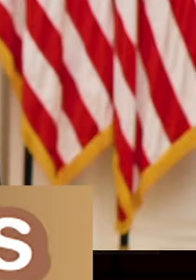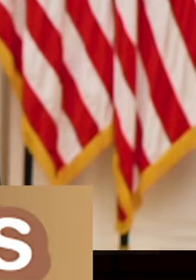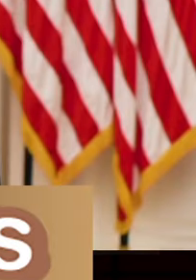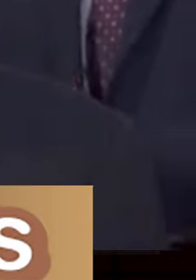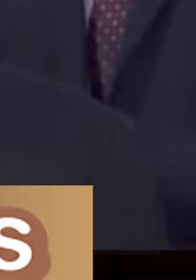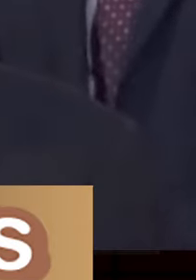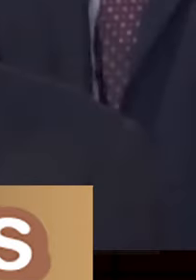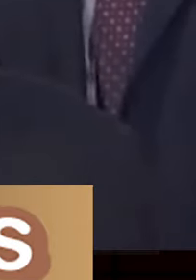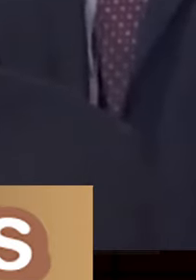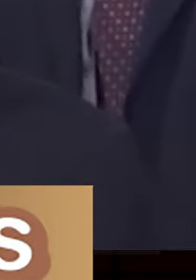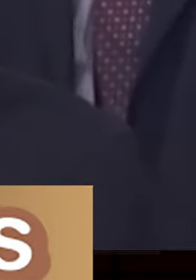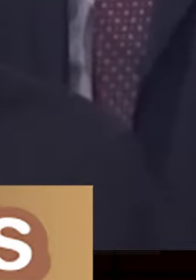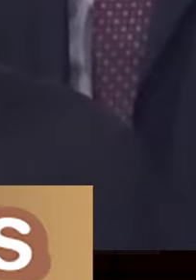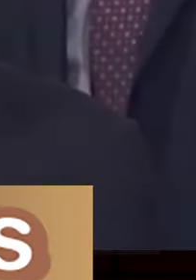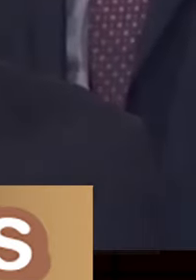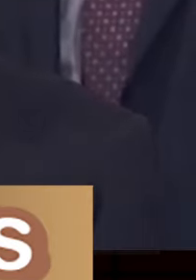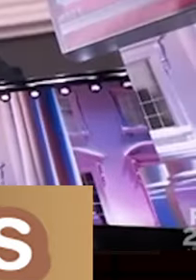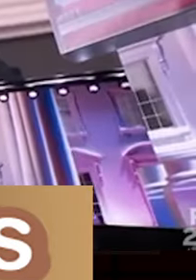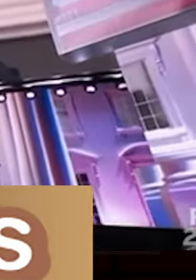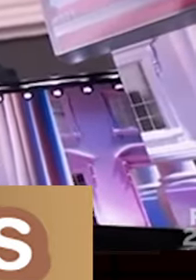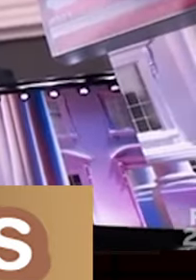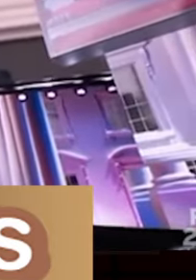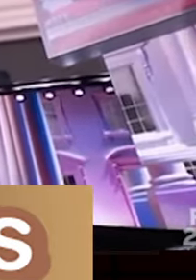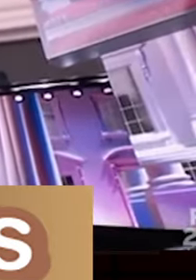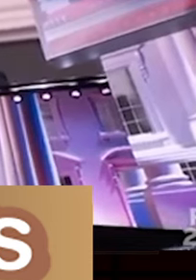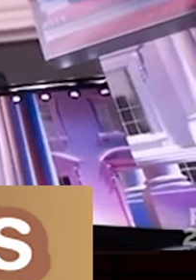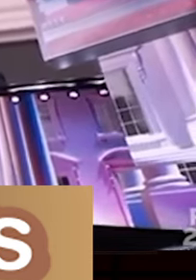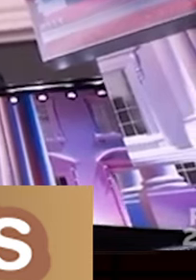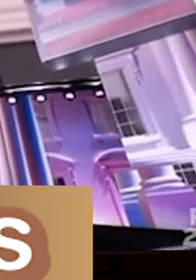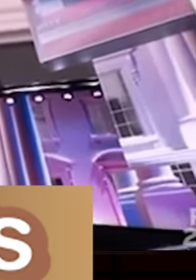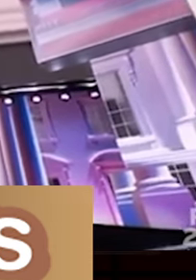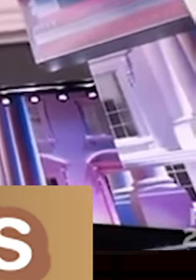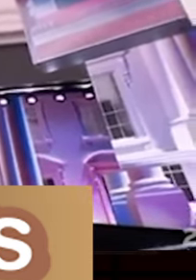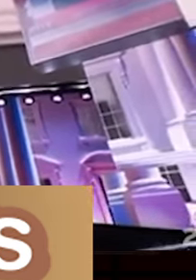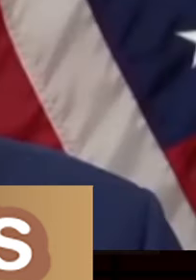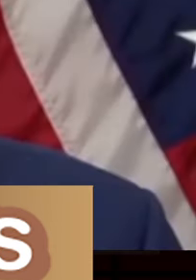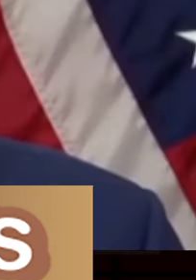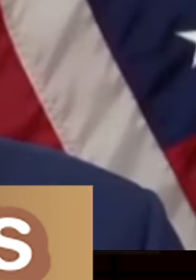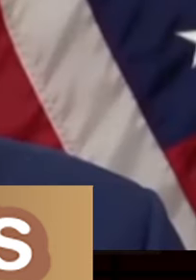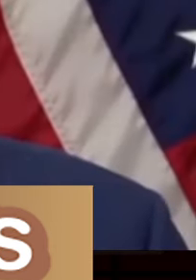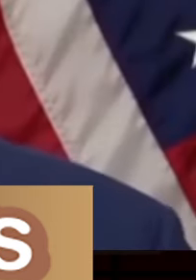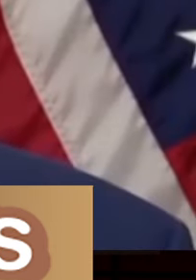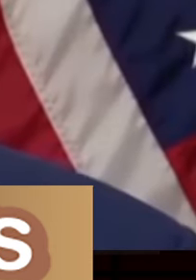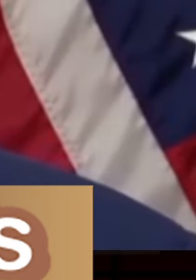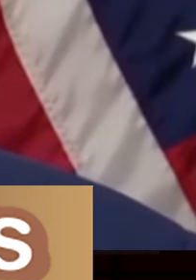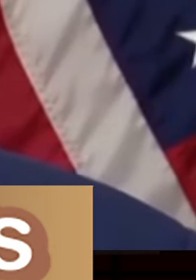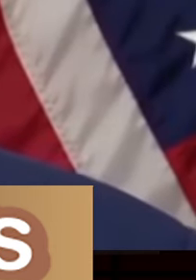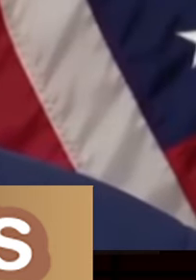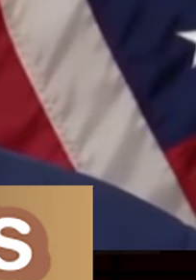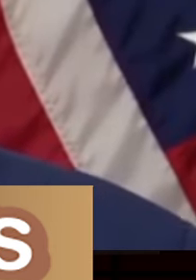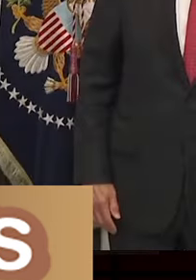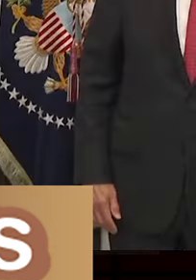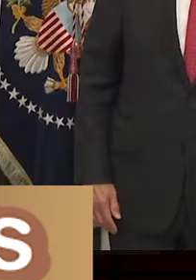más importante de la historia de México, porque México era una potencia antes de independizarse, la odian. Bueno, evidentemente hay un